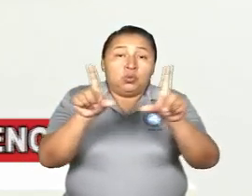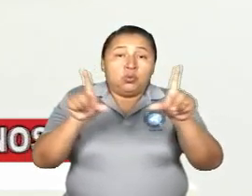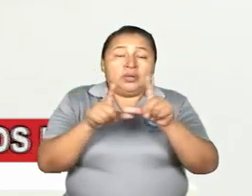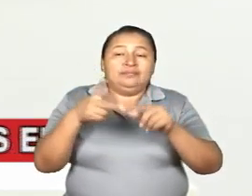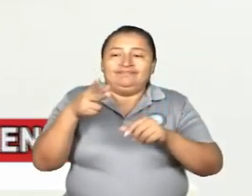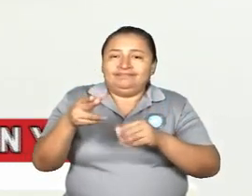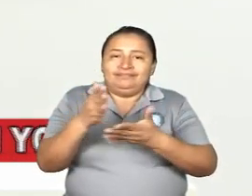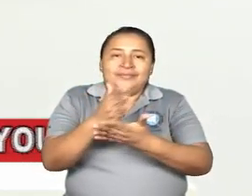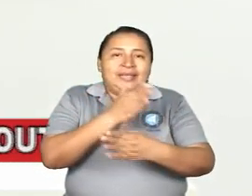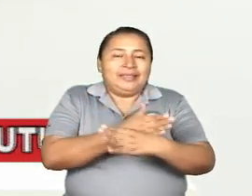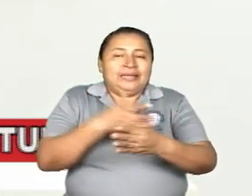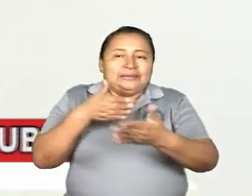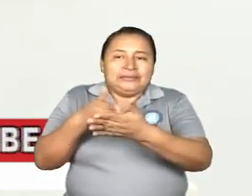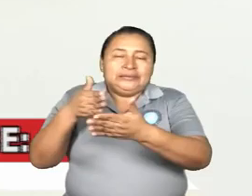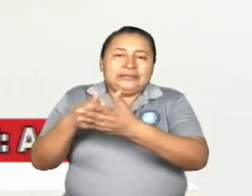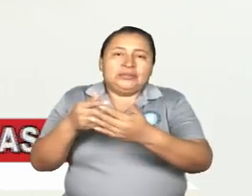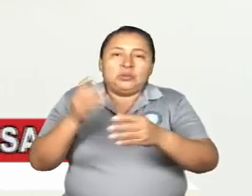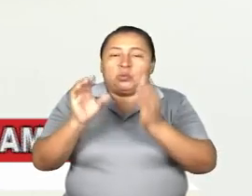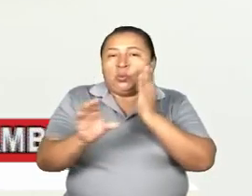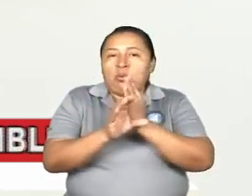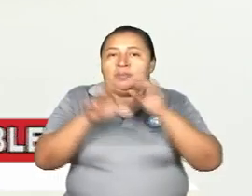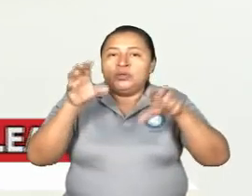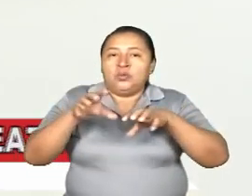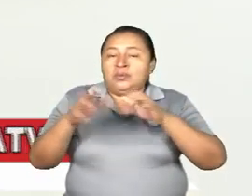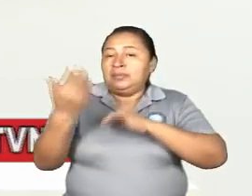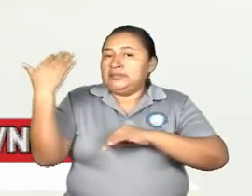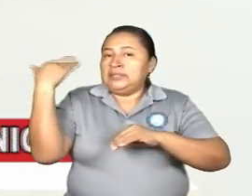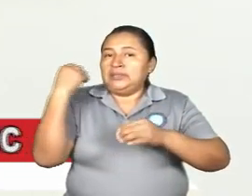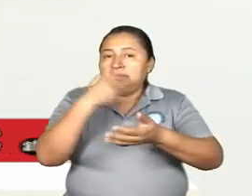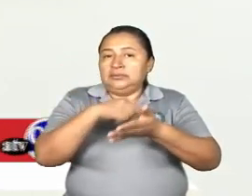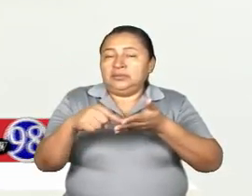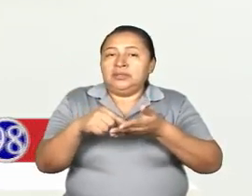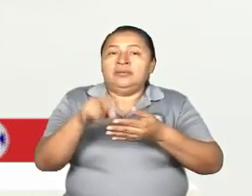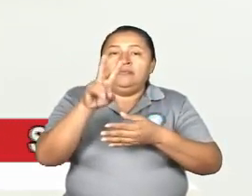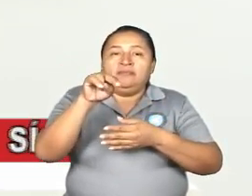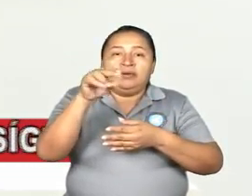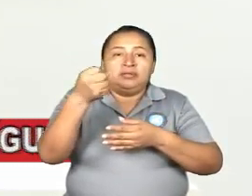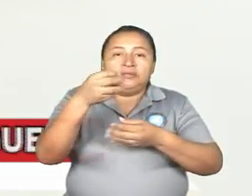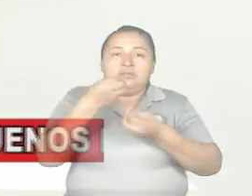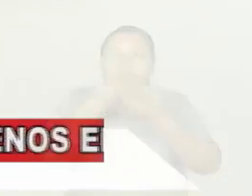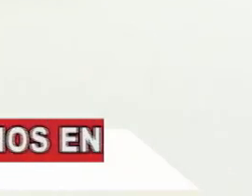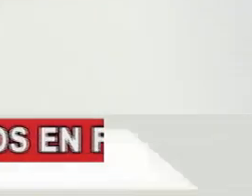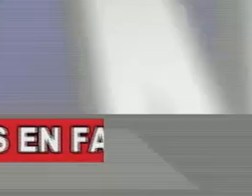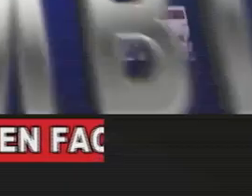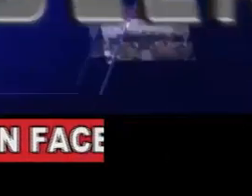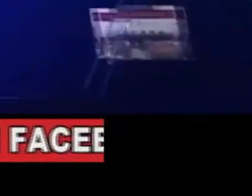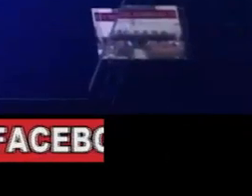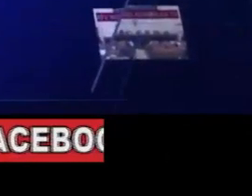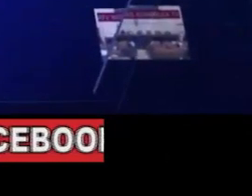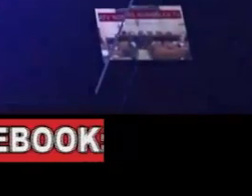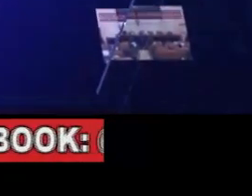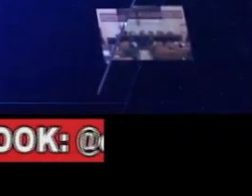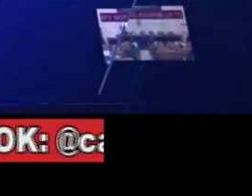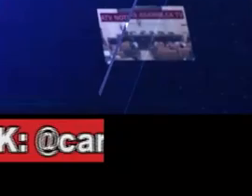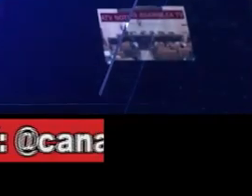se vio interrumpido por las fuertes lluvias de la semana pasada. Vanessa Paz con más información.